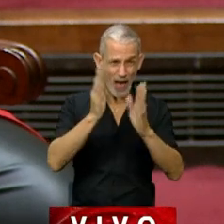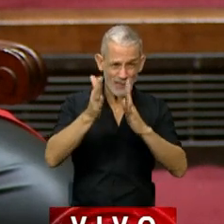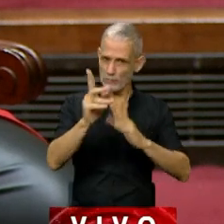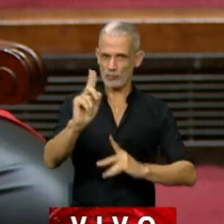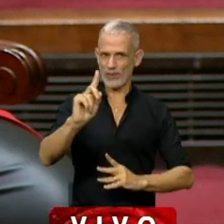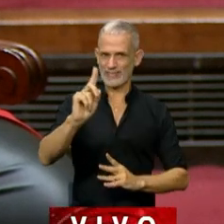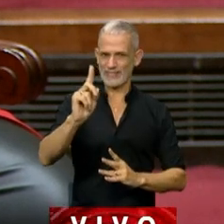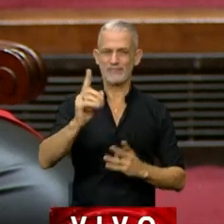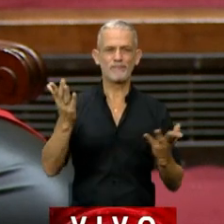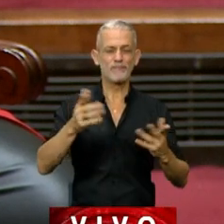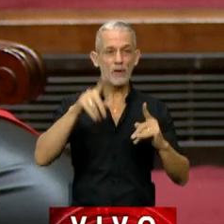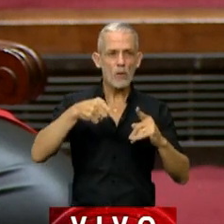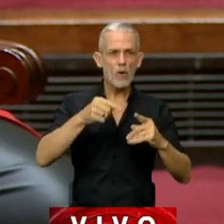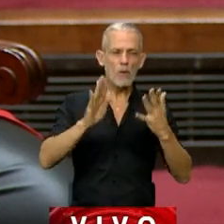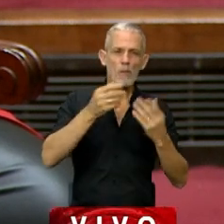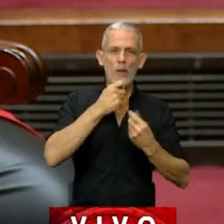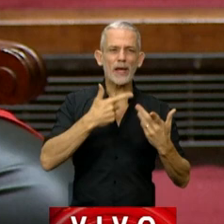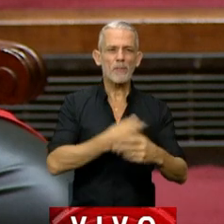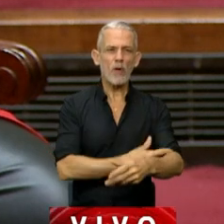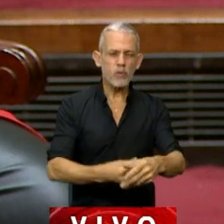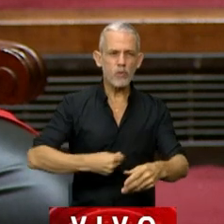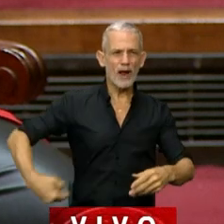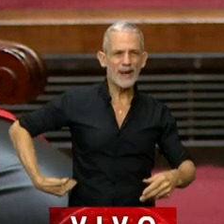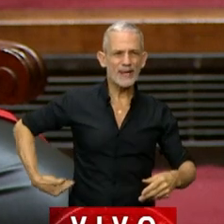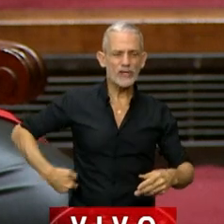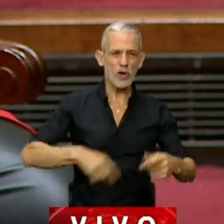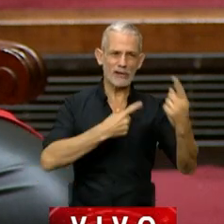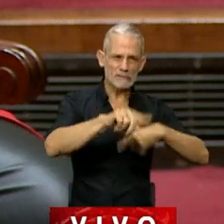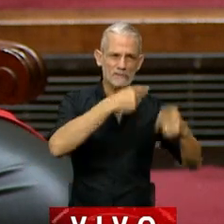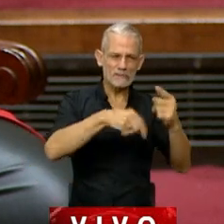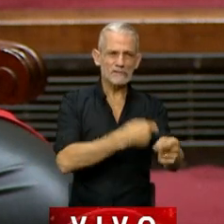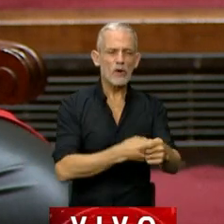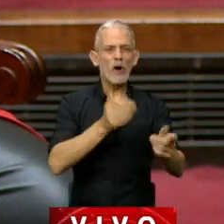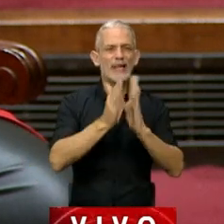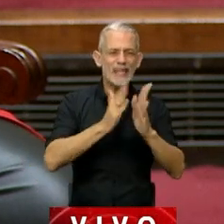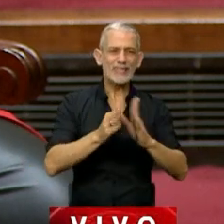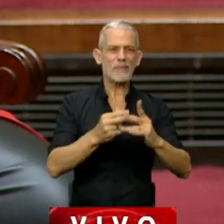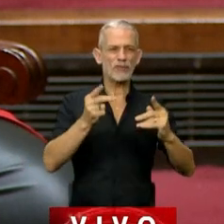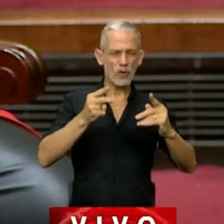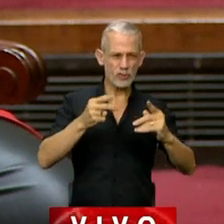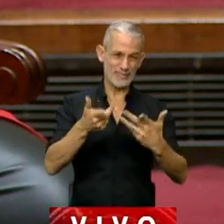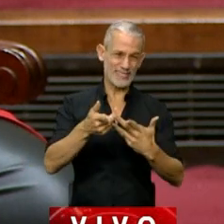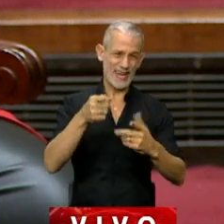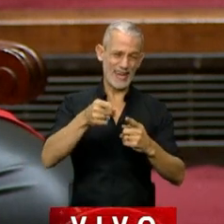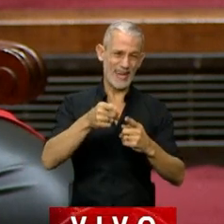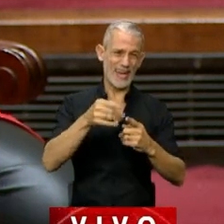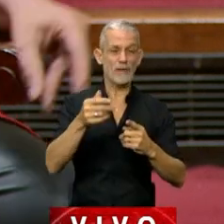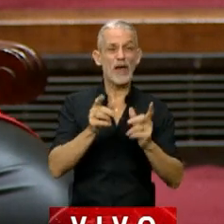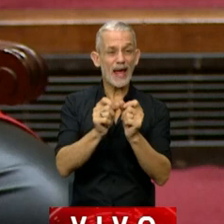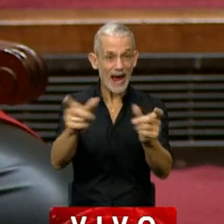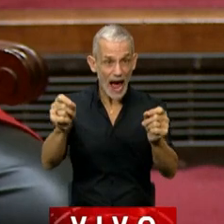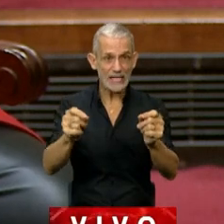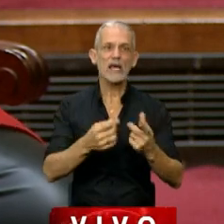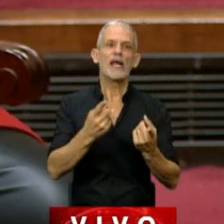enfermedades. Procedimientos como la diálisis renal, tratamientos oncológicos, cirugías complejas, también necesitan